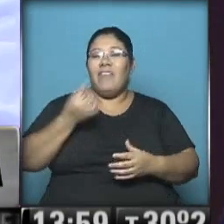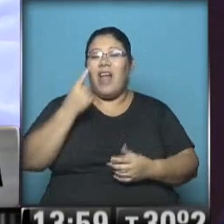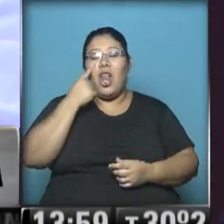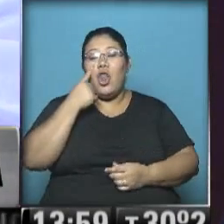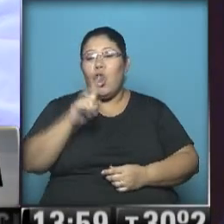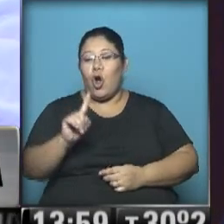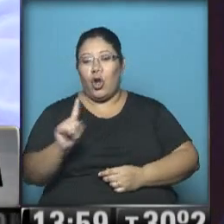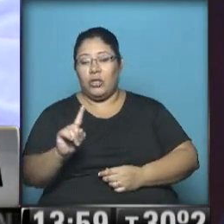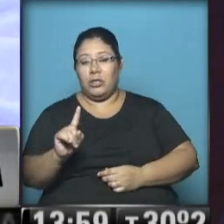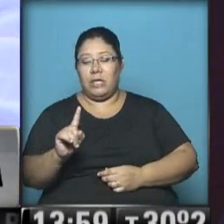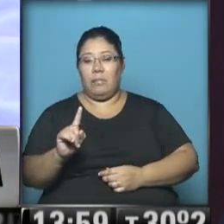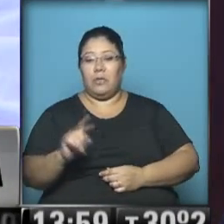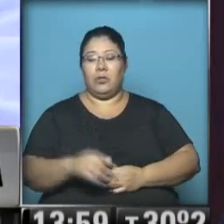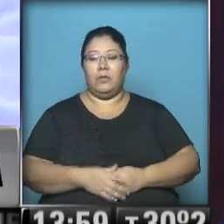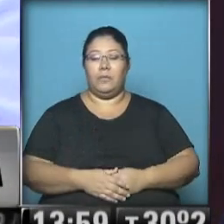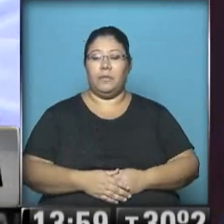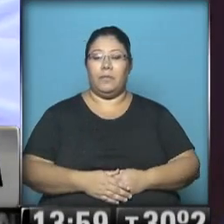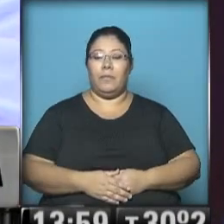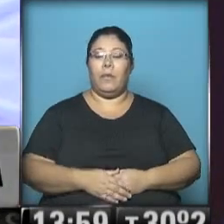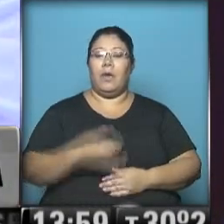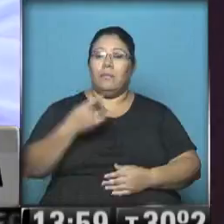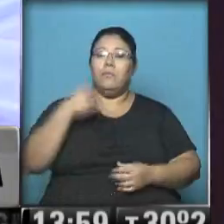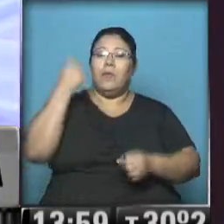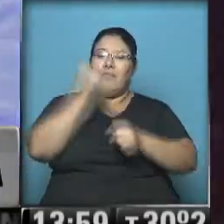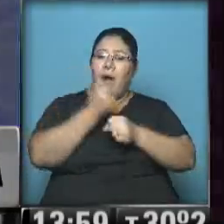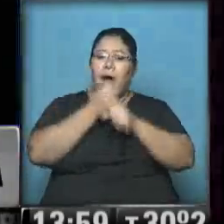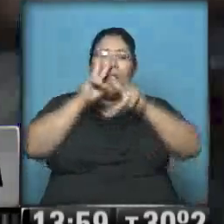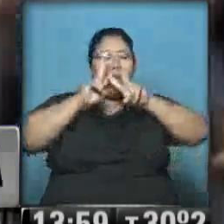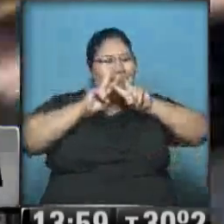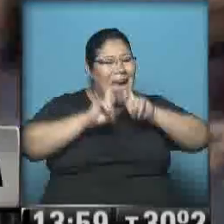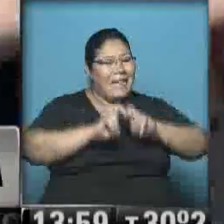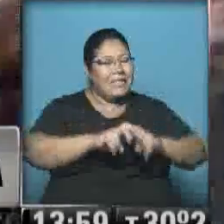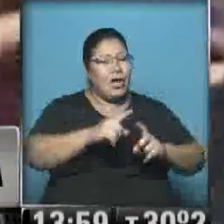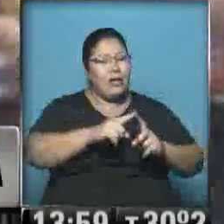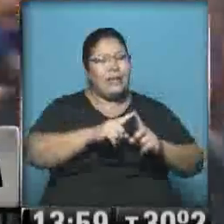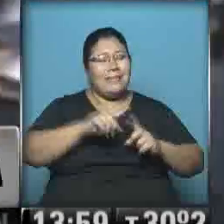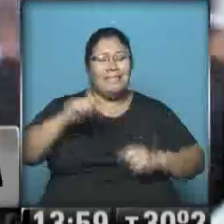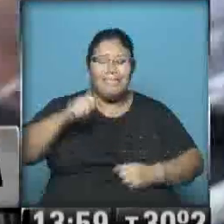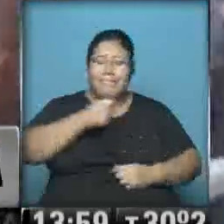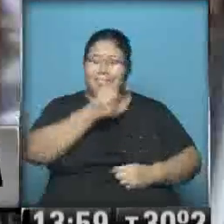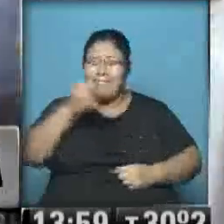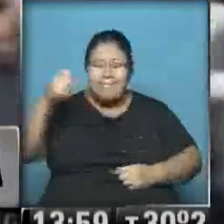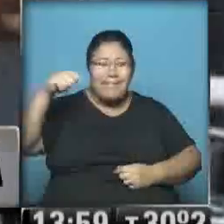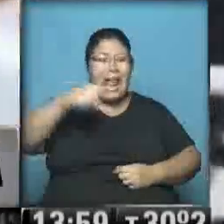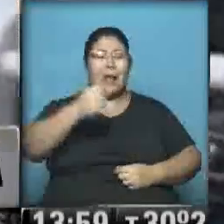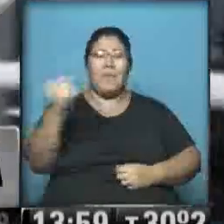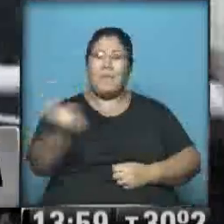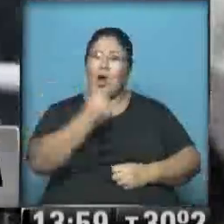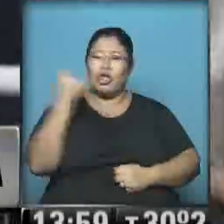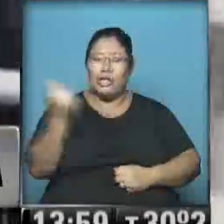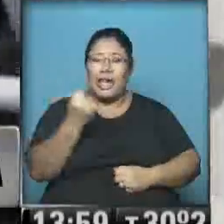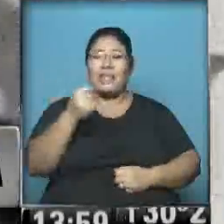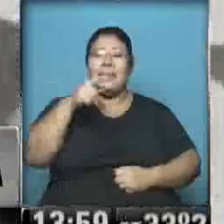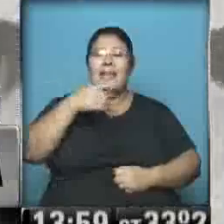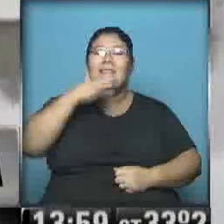mediático, pero te repito, se ha hecho un trabajo de investigación muy, muy arduo, muy importante, y comprender este recorrido y este arco que